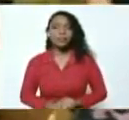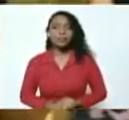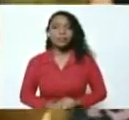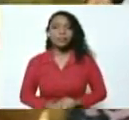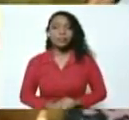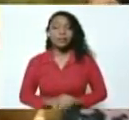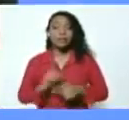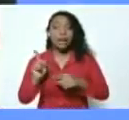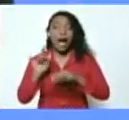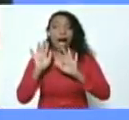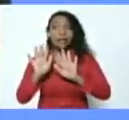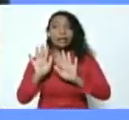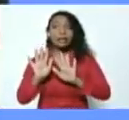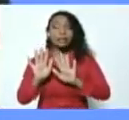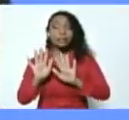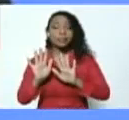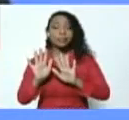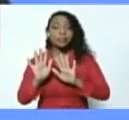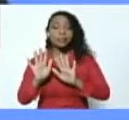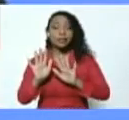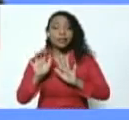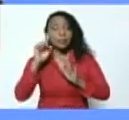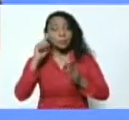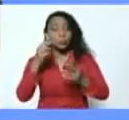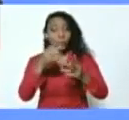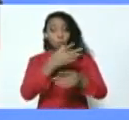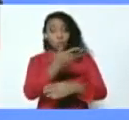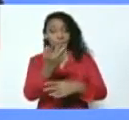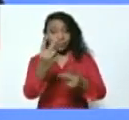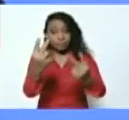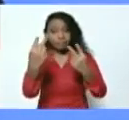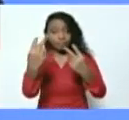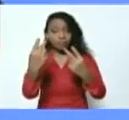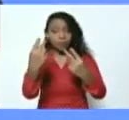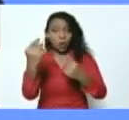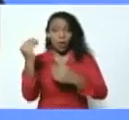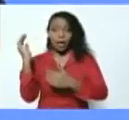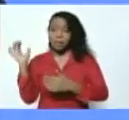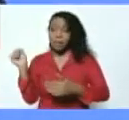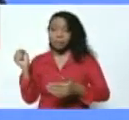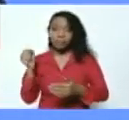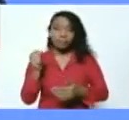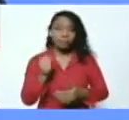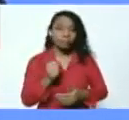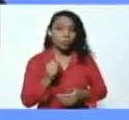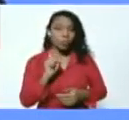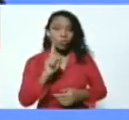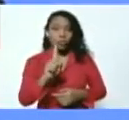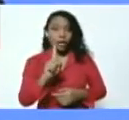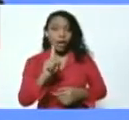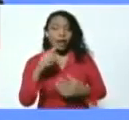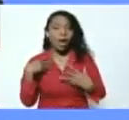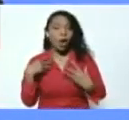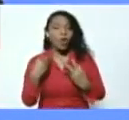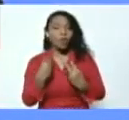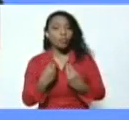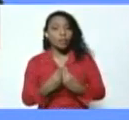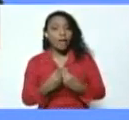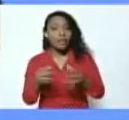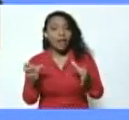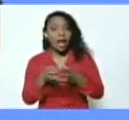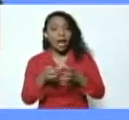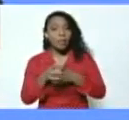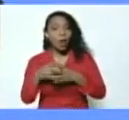Y es así. Y fíjense que lo que me trajo una de las compañeras del equipo